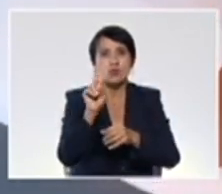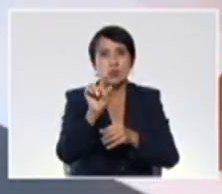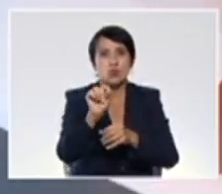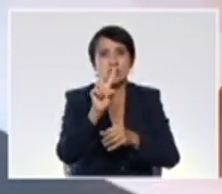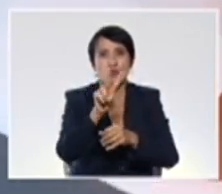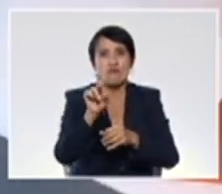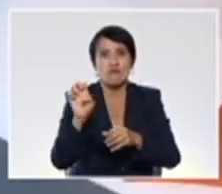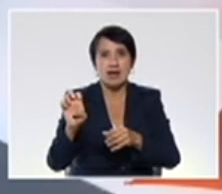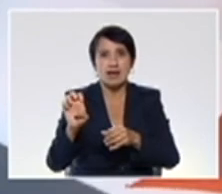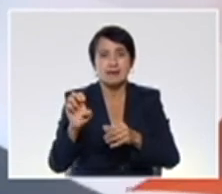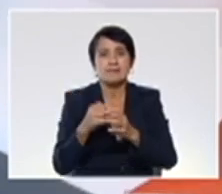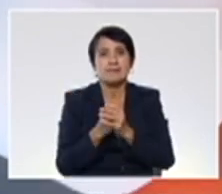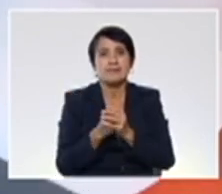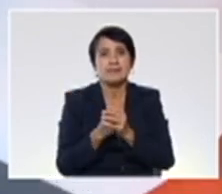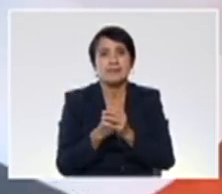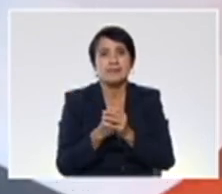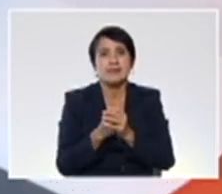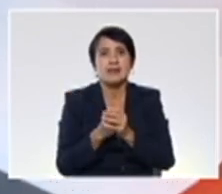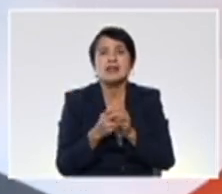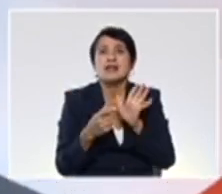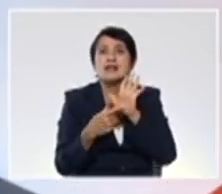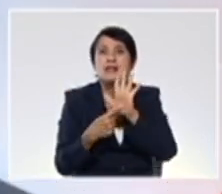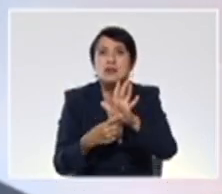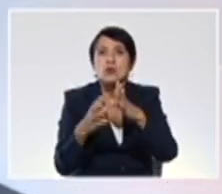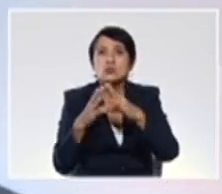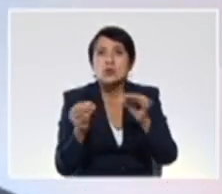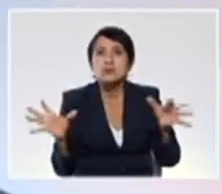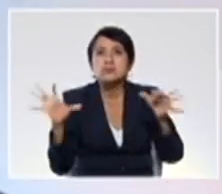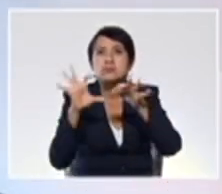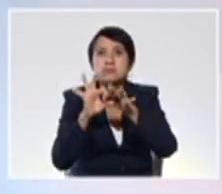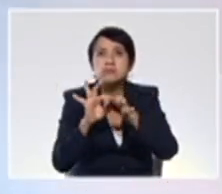me.gov.be. Así también les colocamos el enlace